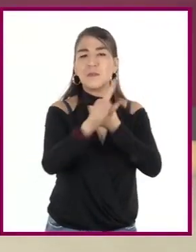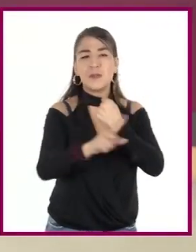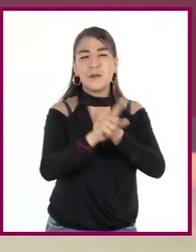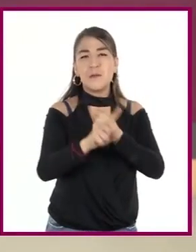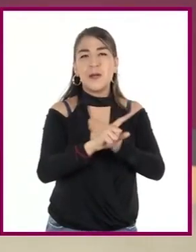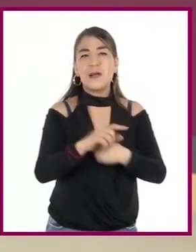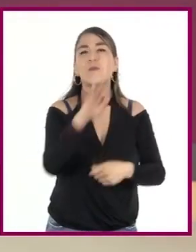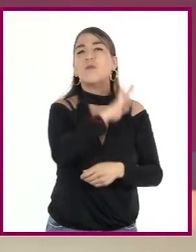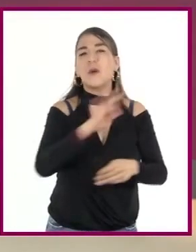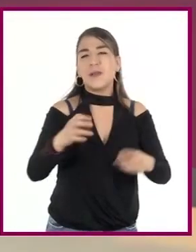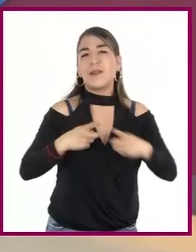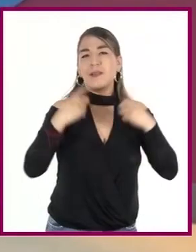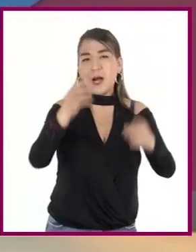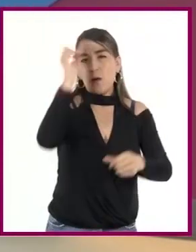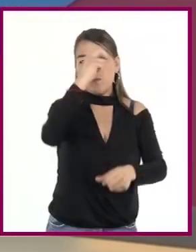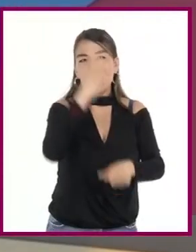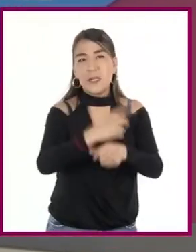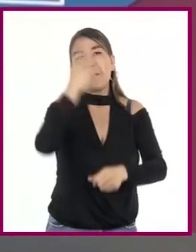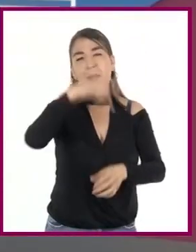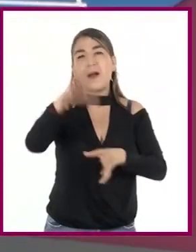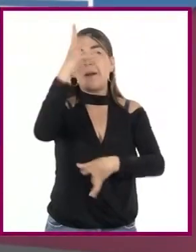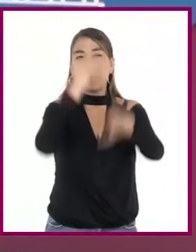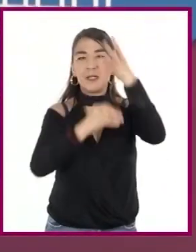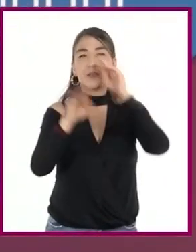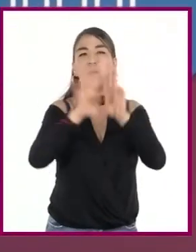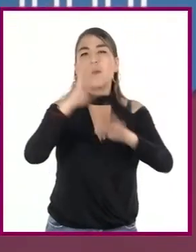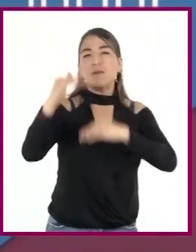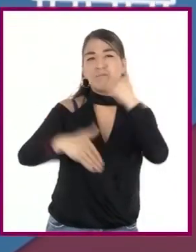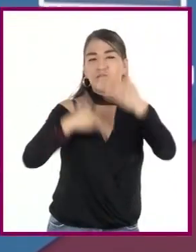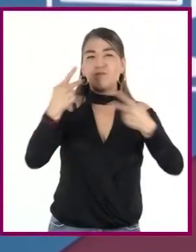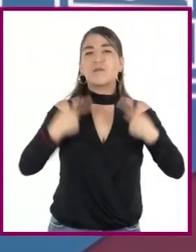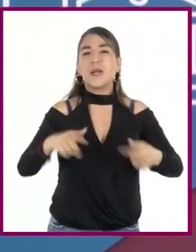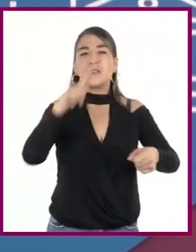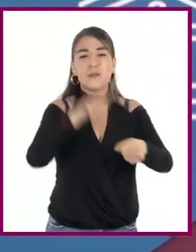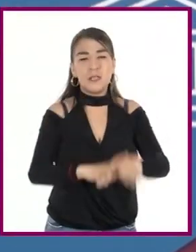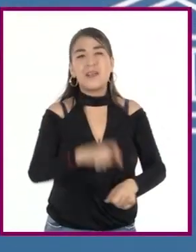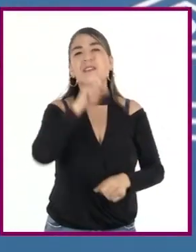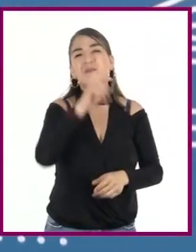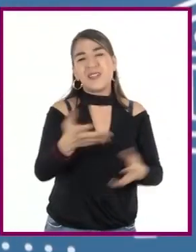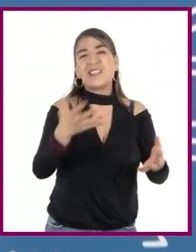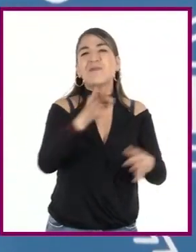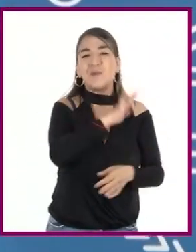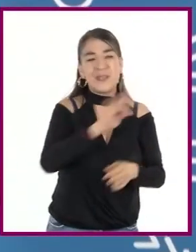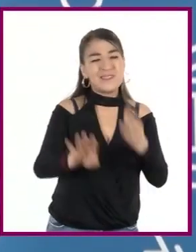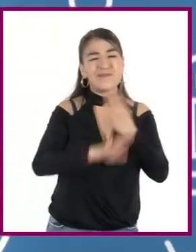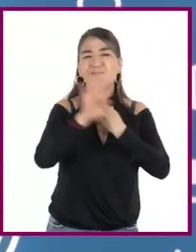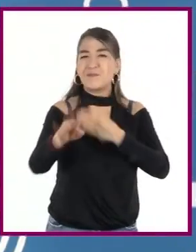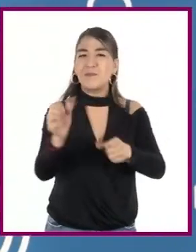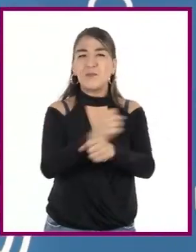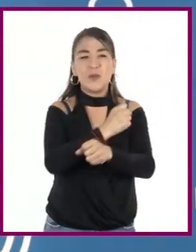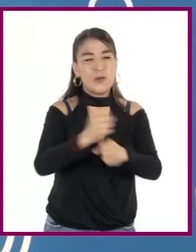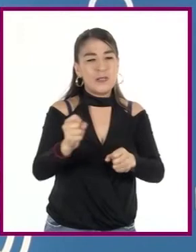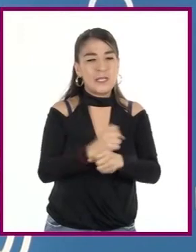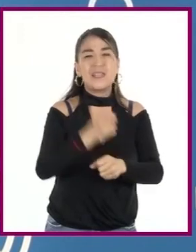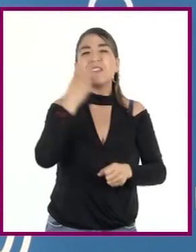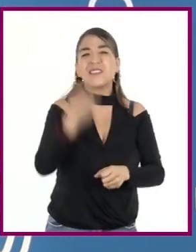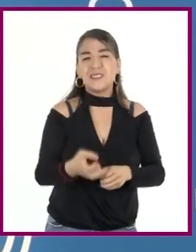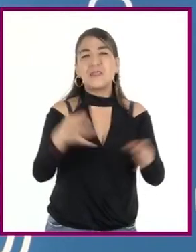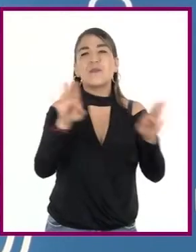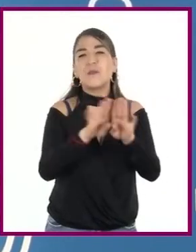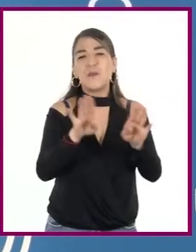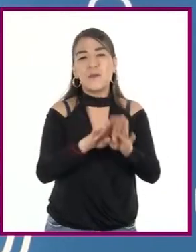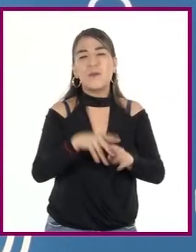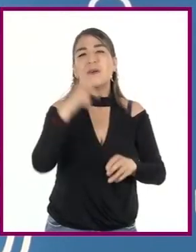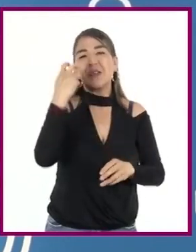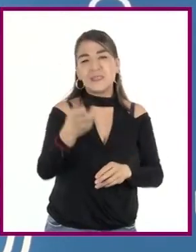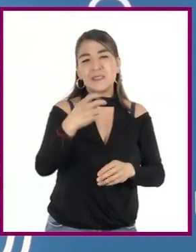ser una oportunidad de aprendizaje y crecimiento personal o generar violencia y, por lo tanto, daño a la integridad